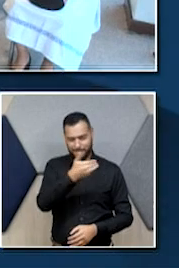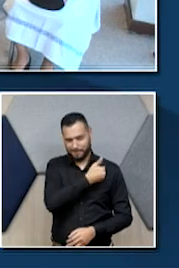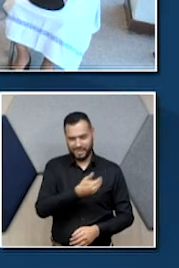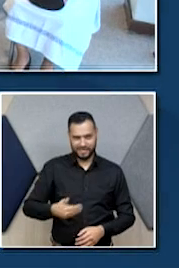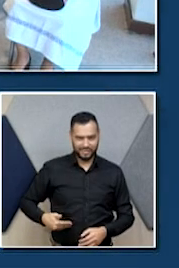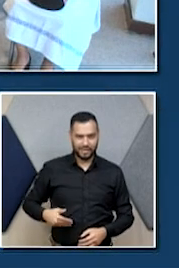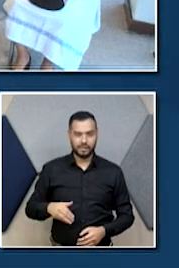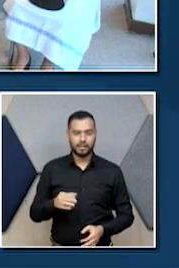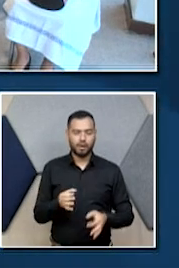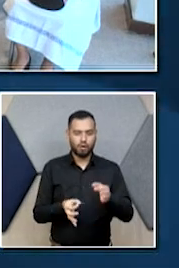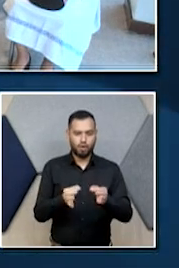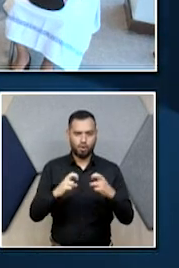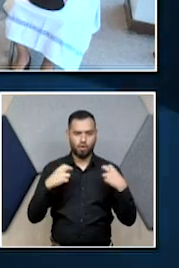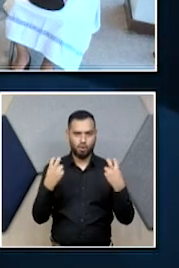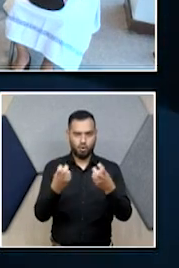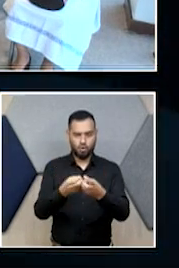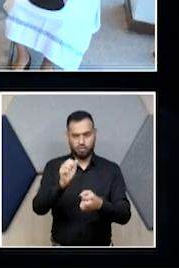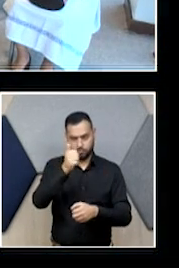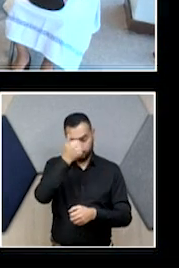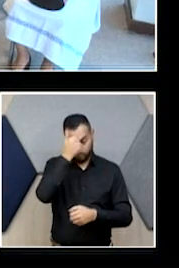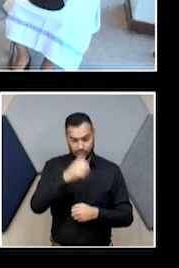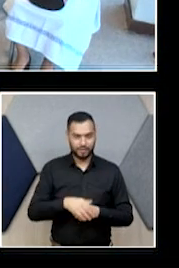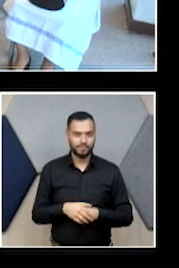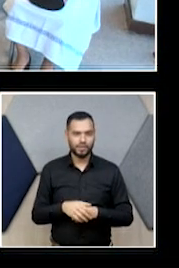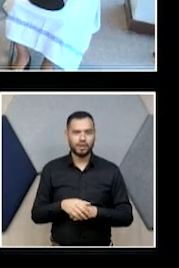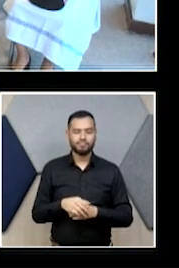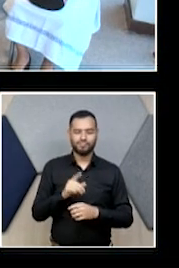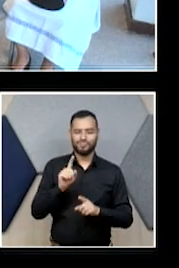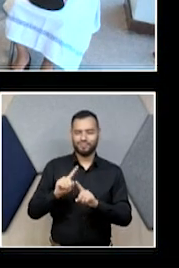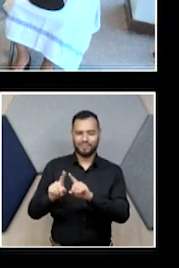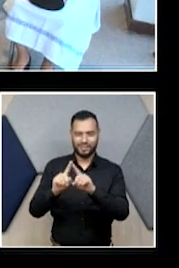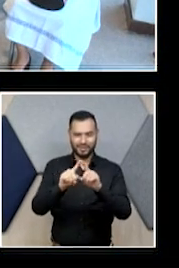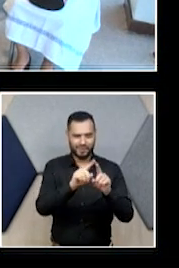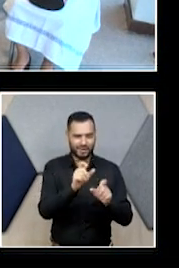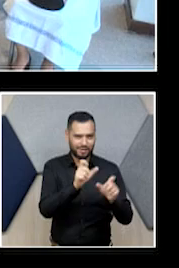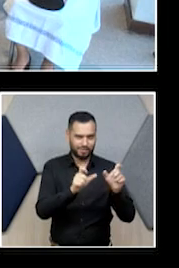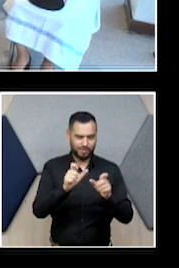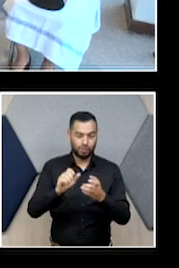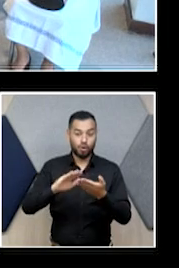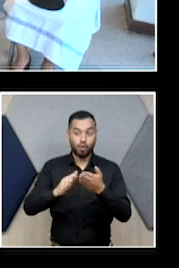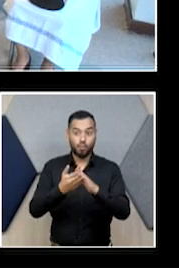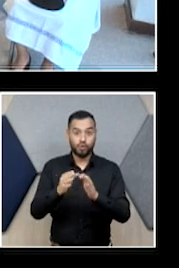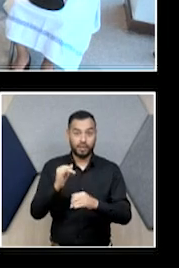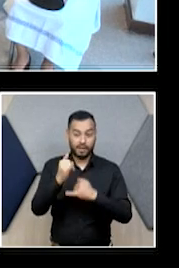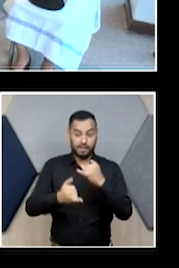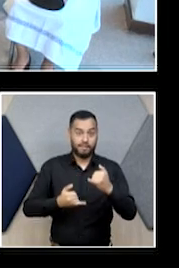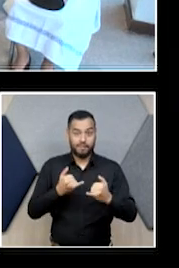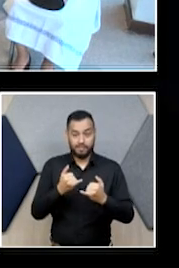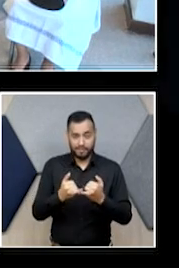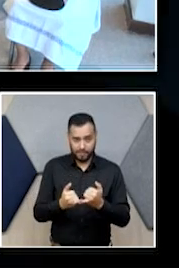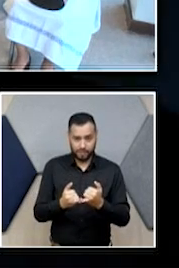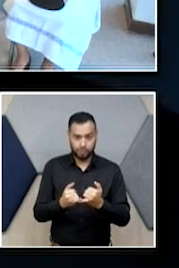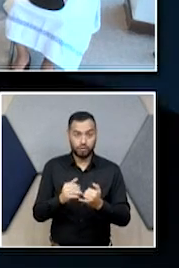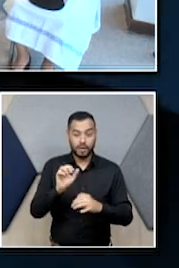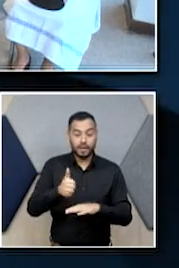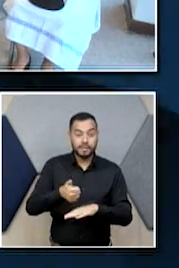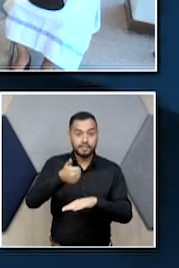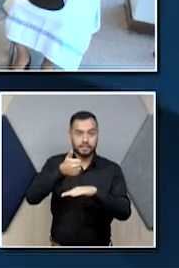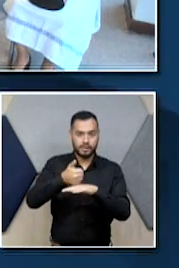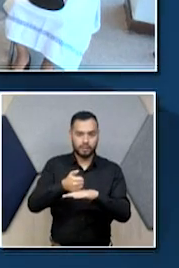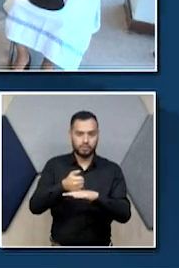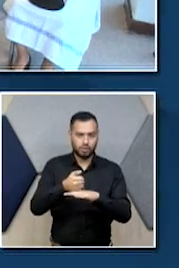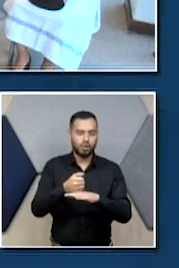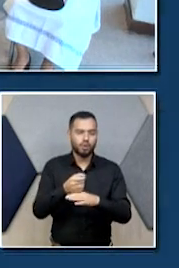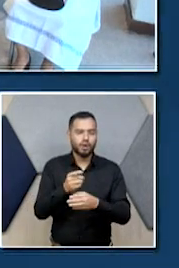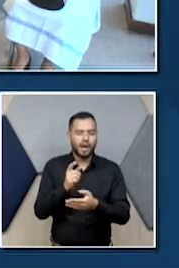Procuradora General de la Nación, de los y las representantes de la comunidad internacional, de la directora de la Agencia Nacional de Defensa Jurídica del